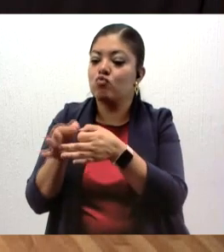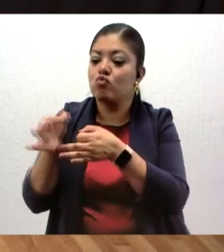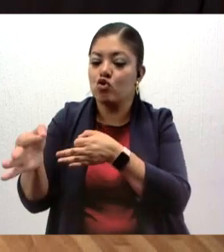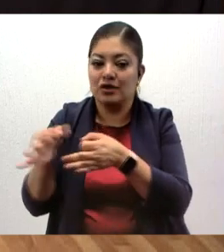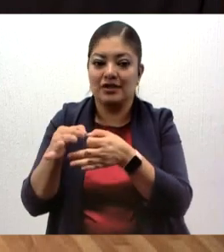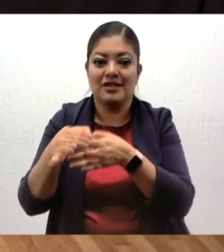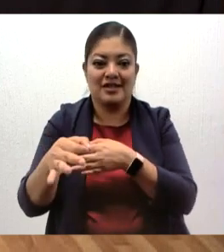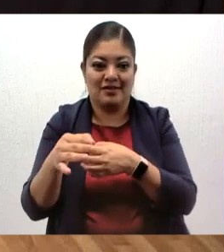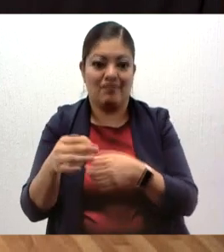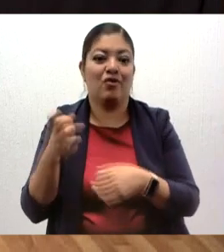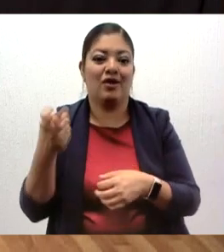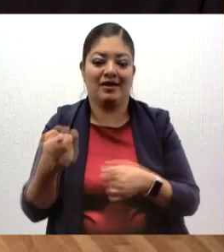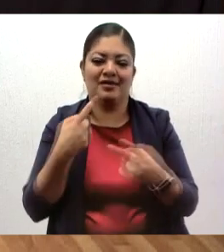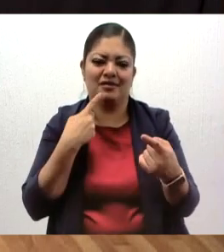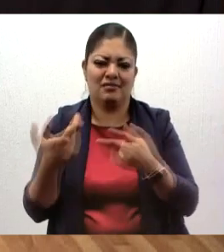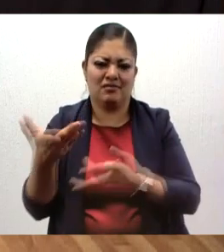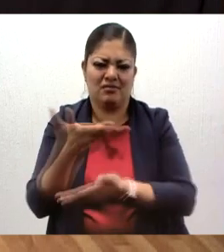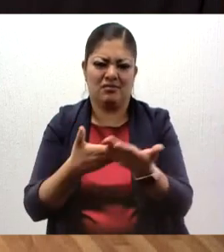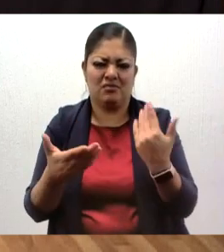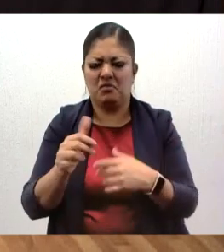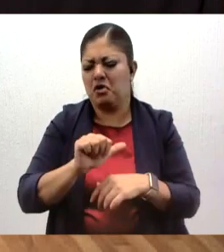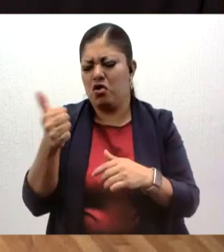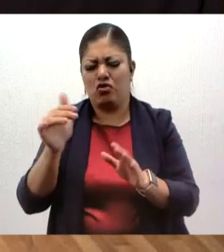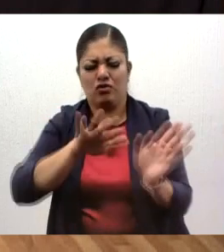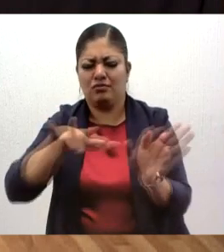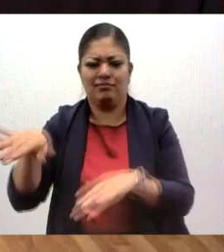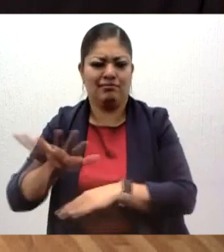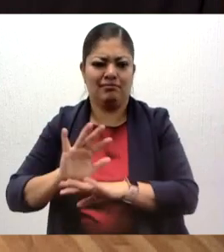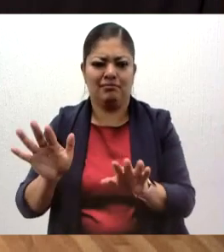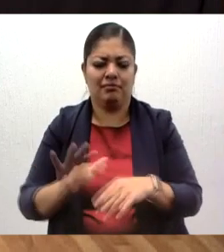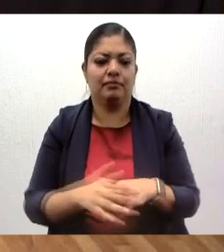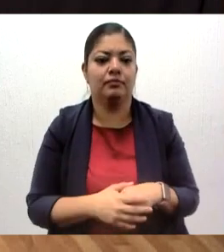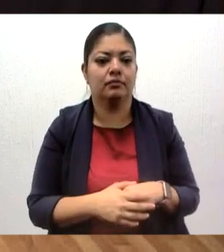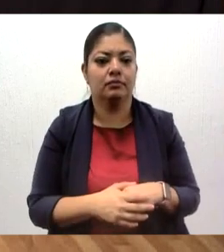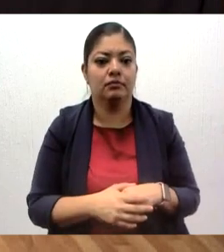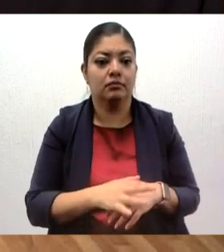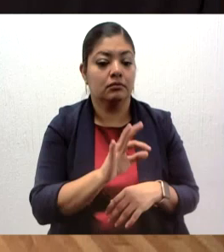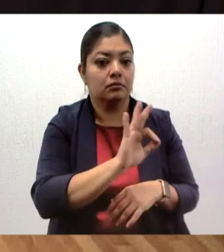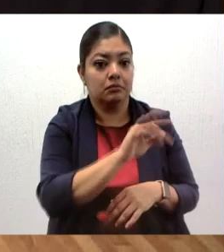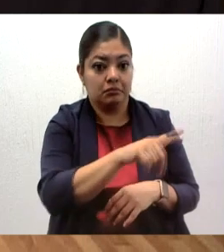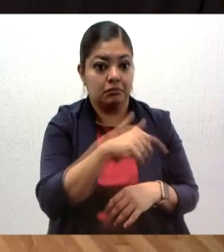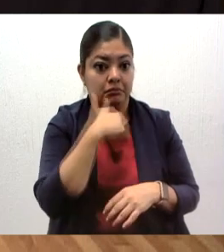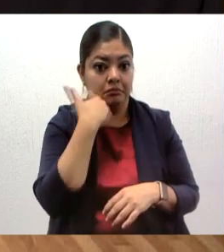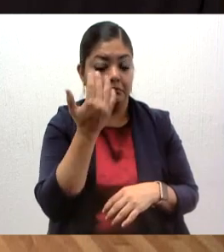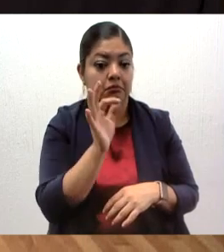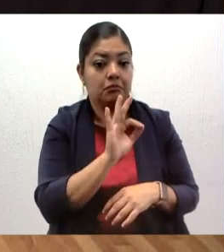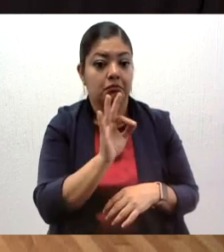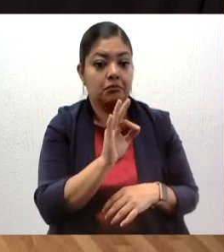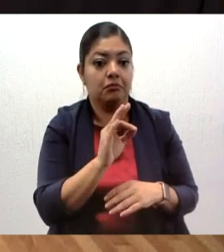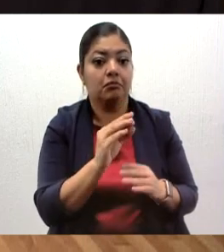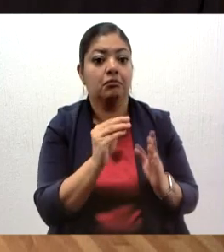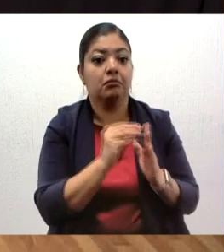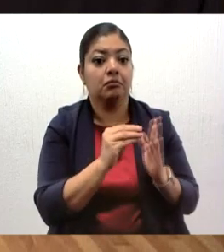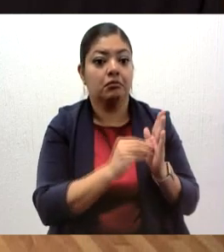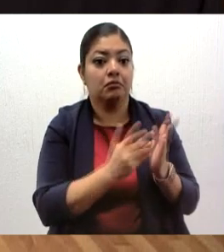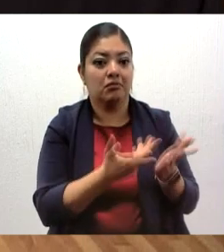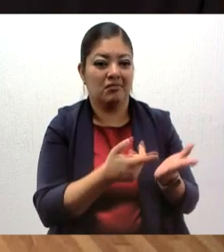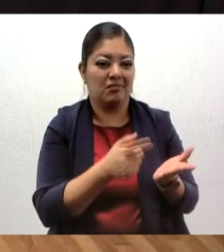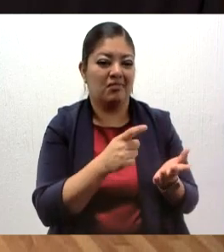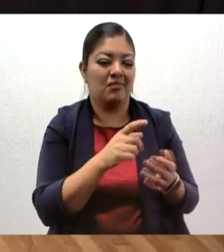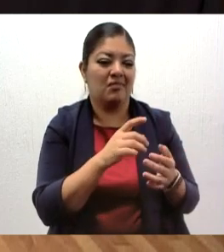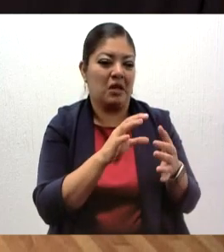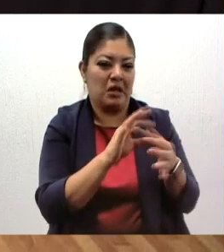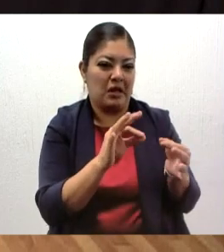debate lo demás está de sobra se ve difícil que le quieran mover tantas tantas comas Permítame plantearlo de de esa